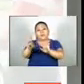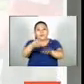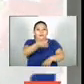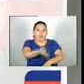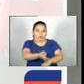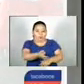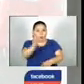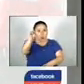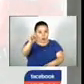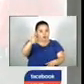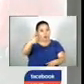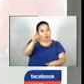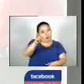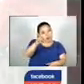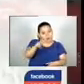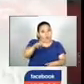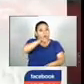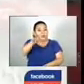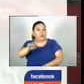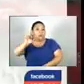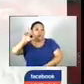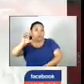$3.76 el galón. Actualmente cuesta